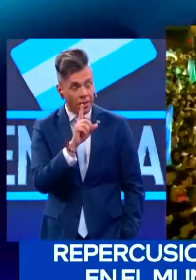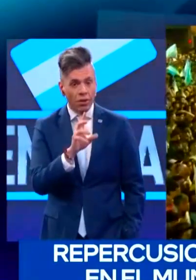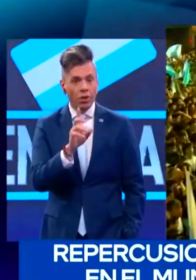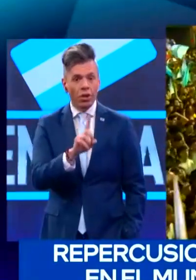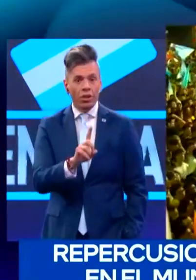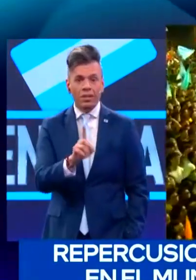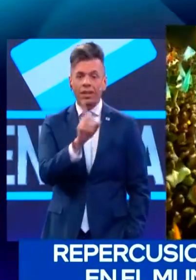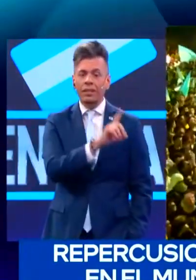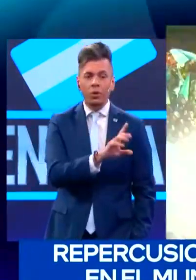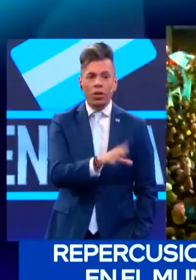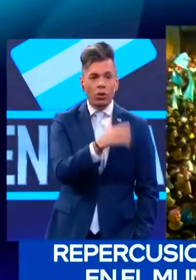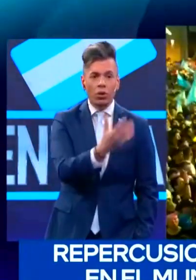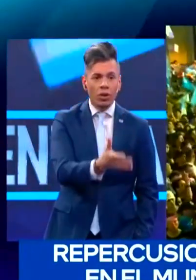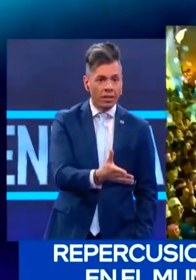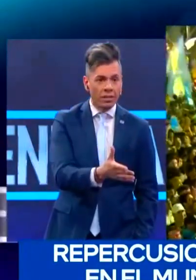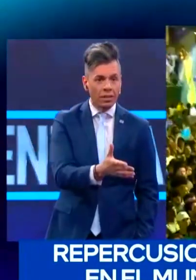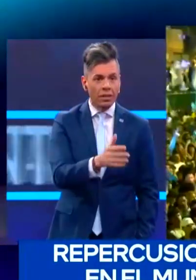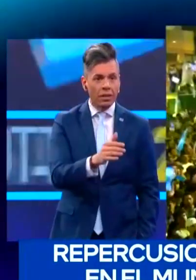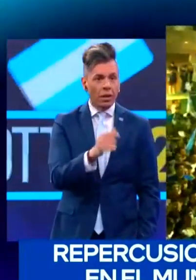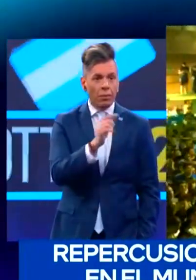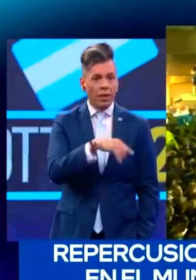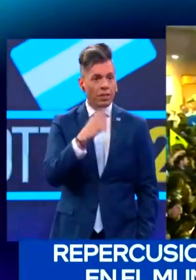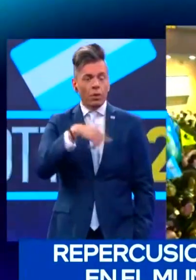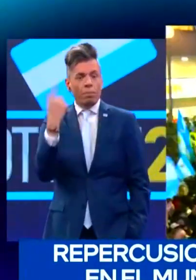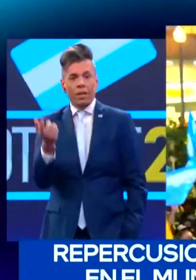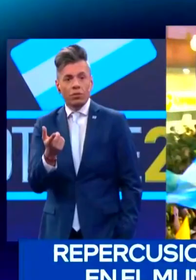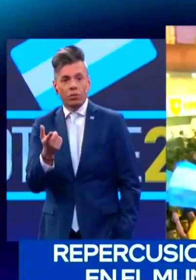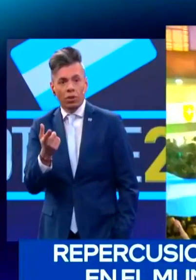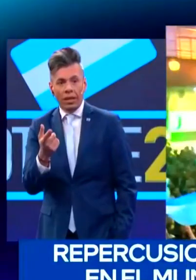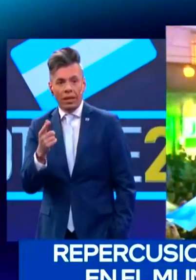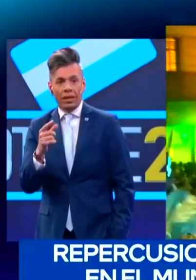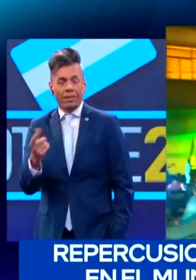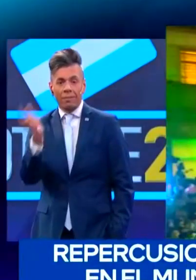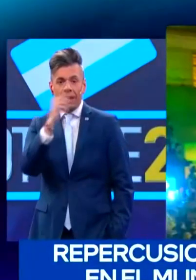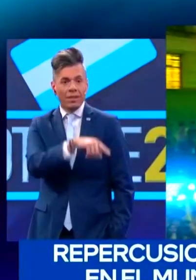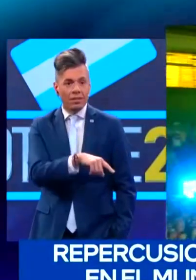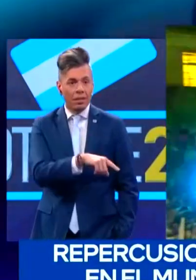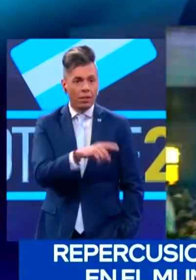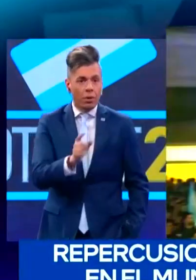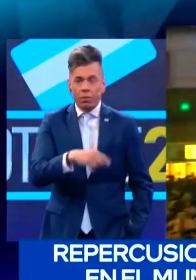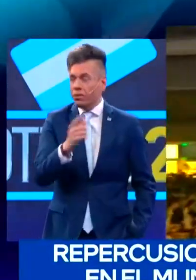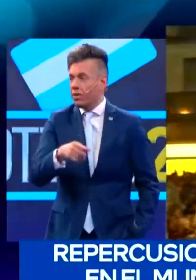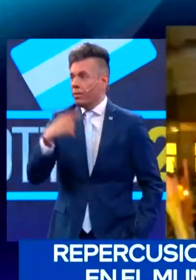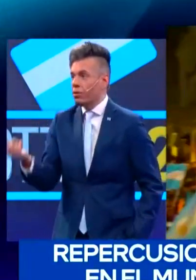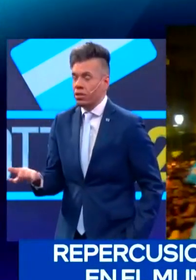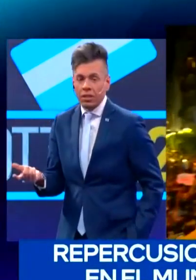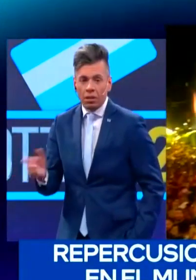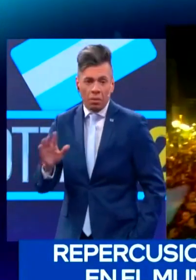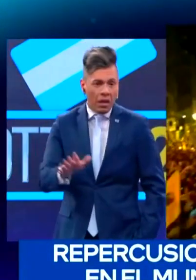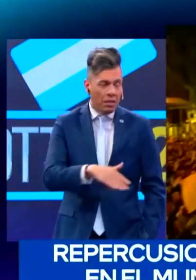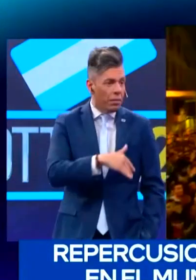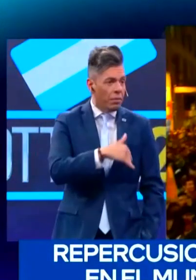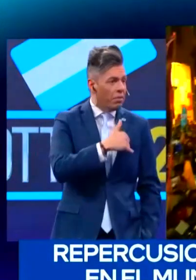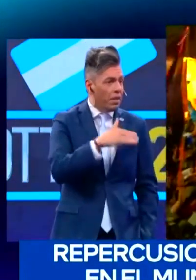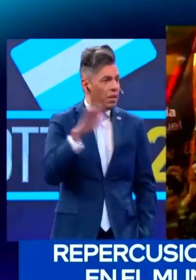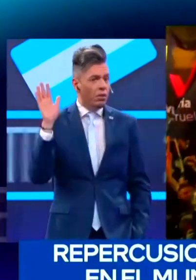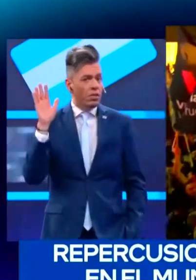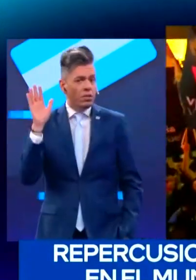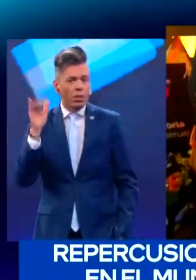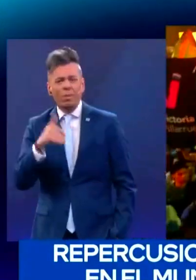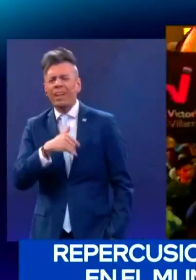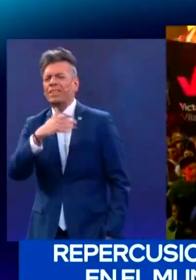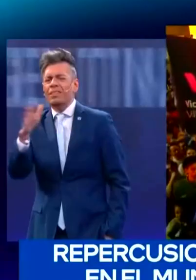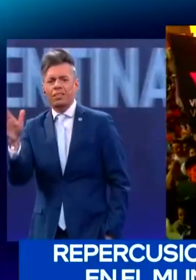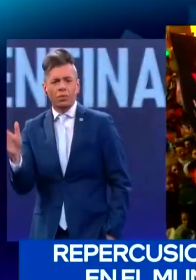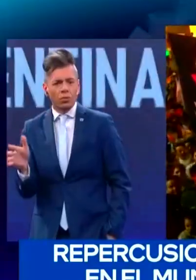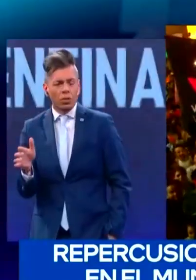¿eh? No creo que sea tibio quien no lo quiere decir. Como, así como no pienso que está mal decirlo, claro. Tampoco pienso que está mal no decirlo. Porque uh-huh. hay gente que prefiere no